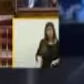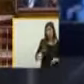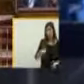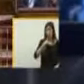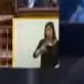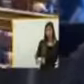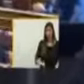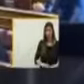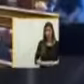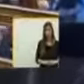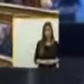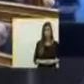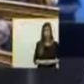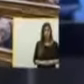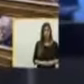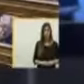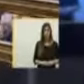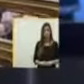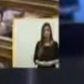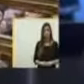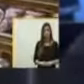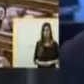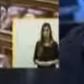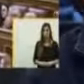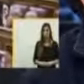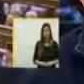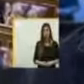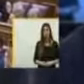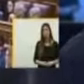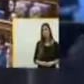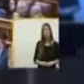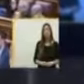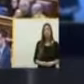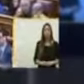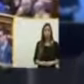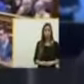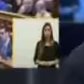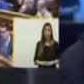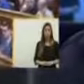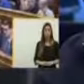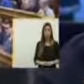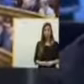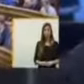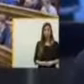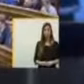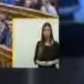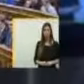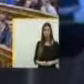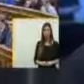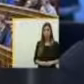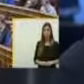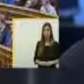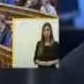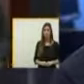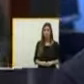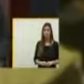mitad del gobierno. Y entonces es perfectamente legítimo, tanto que él acepte la investidura con la intención de hacer un gobierno de izquierdas, como que él diga, señores, no quiero ese gobierno. Es decir, yo no